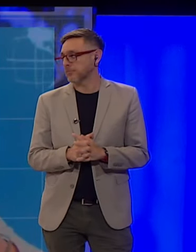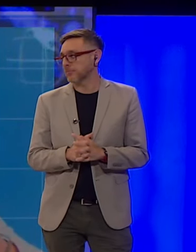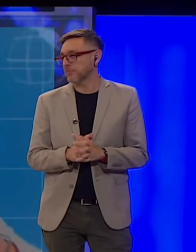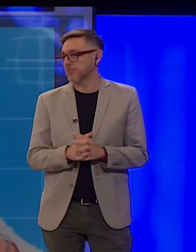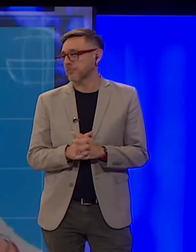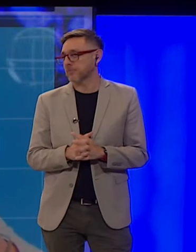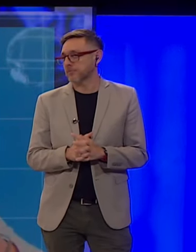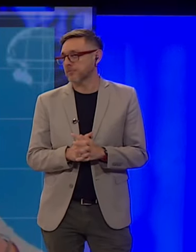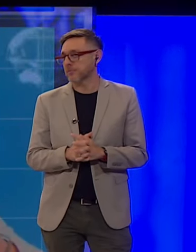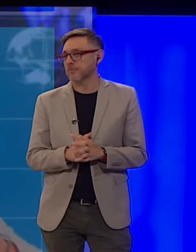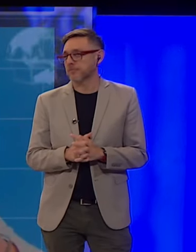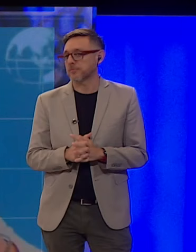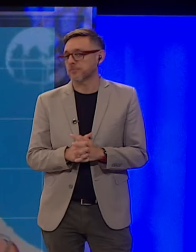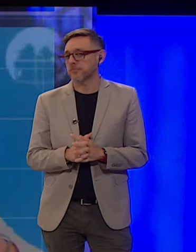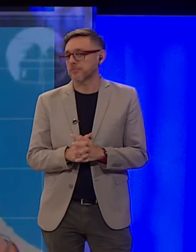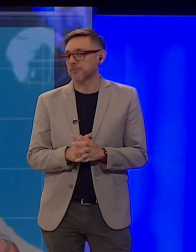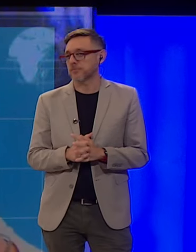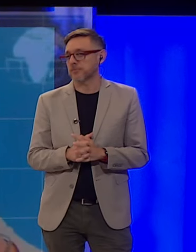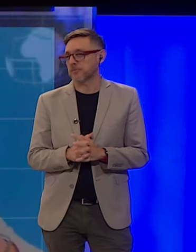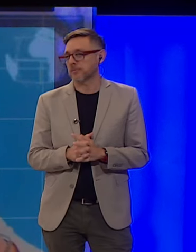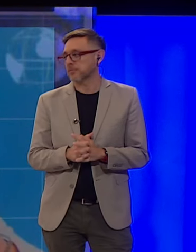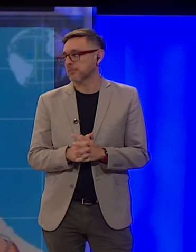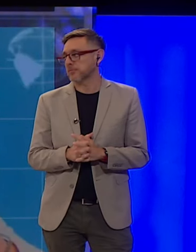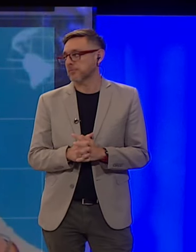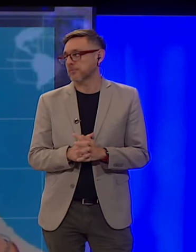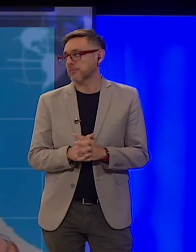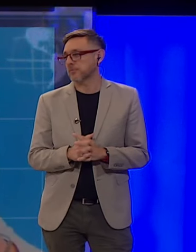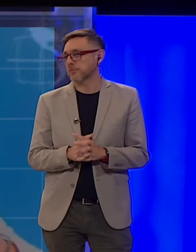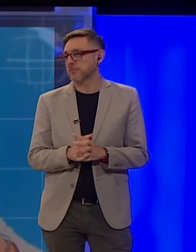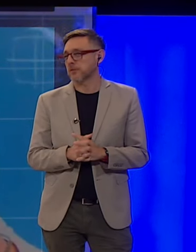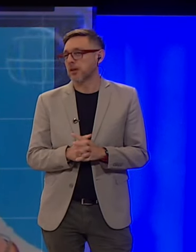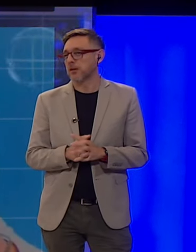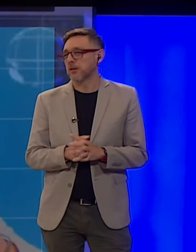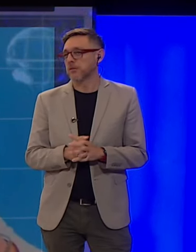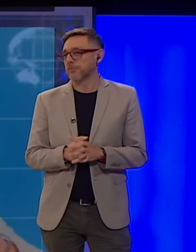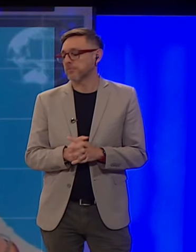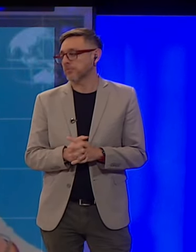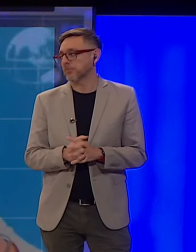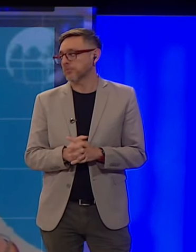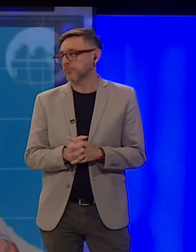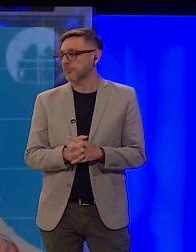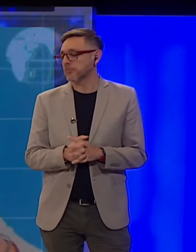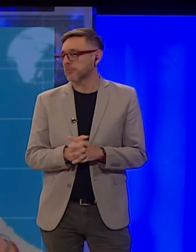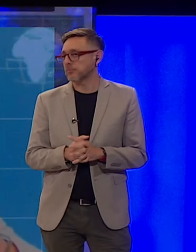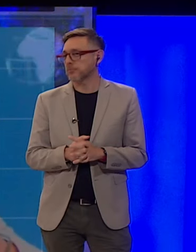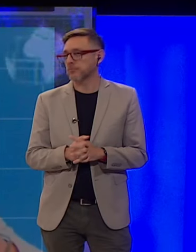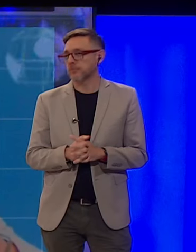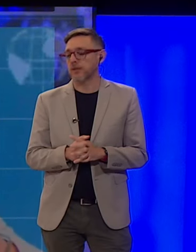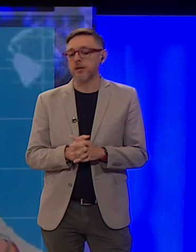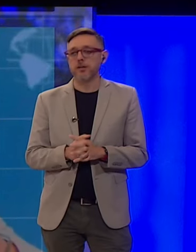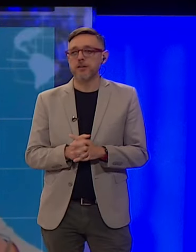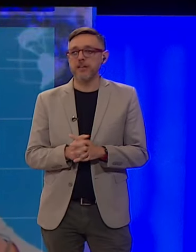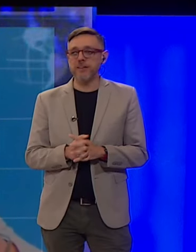ex vicepresidenta Cristina Fernández de Kirchner en un acto en Quilmes, ¿sí? En la inauguración de un